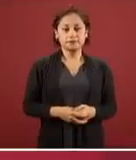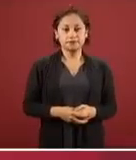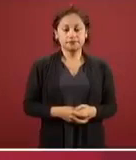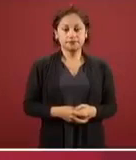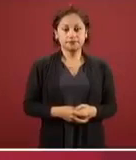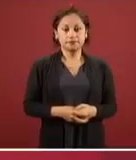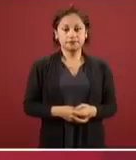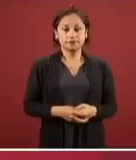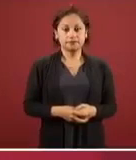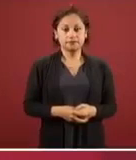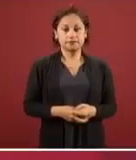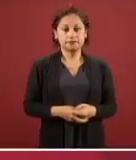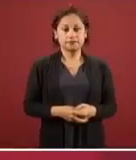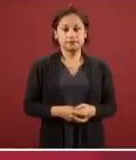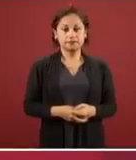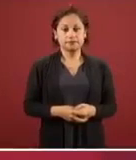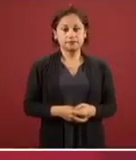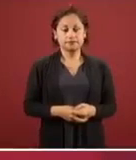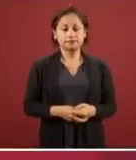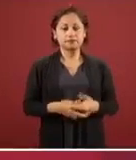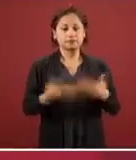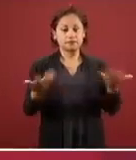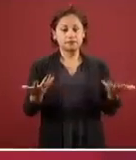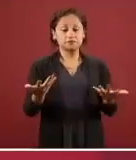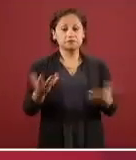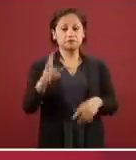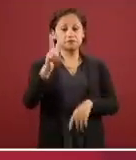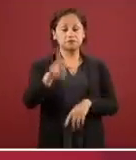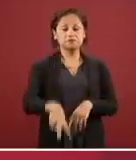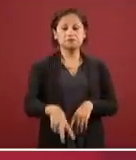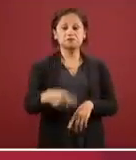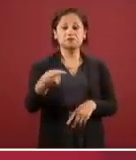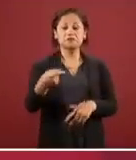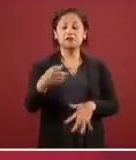y lo digo con respeto a la avestruz,